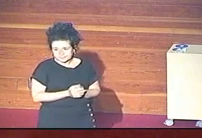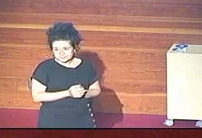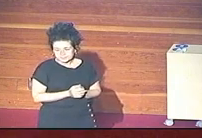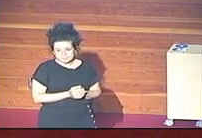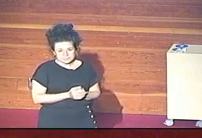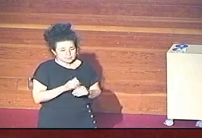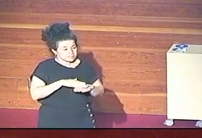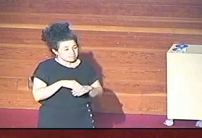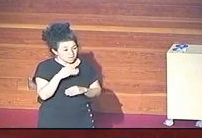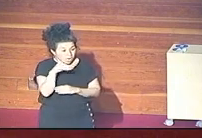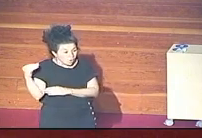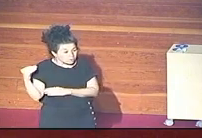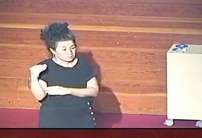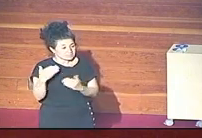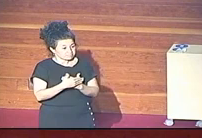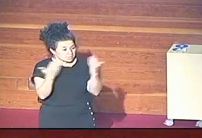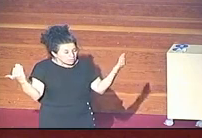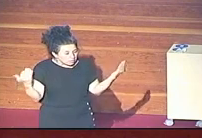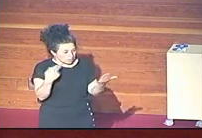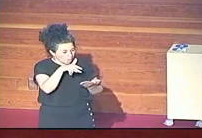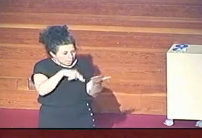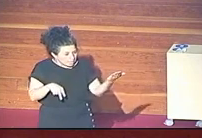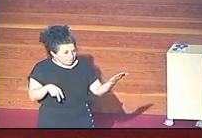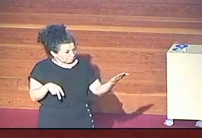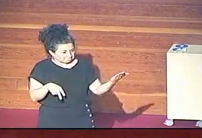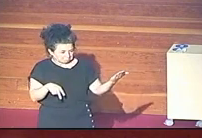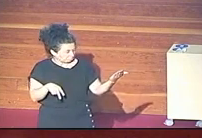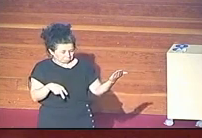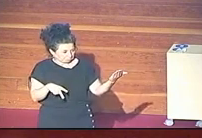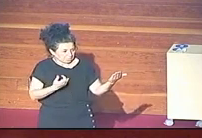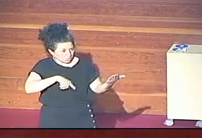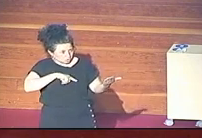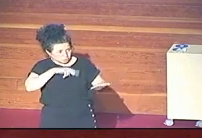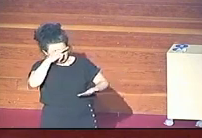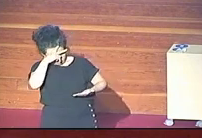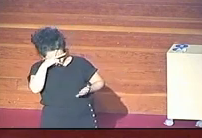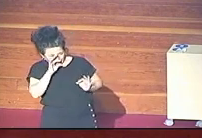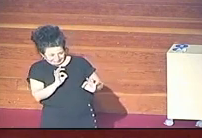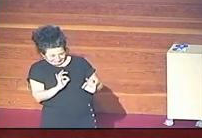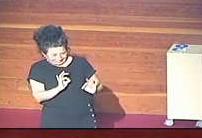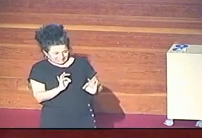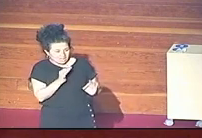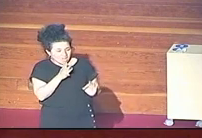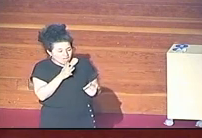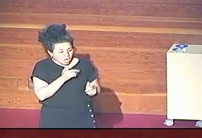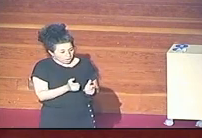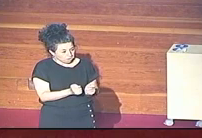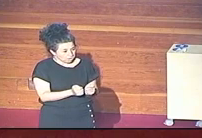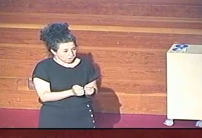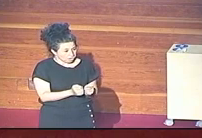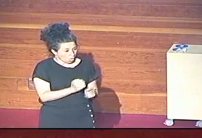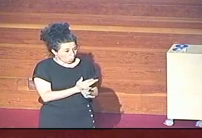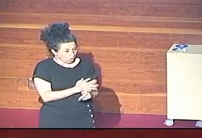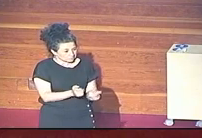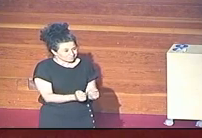dejando de leer los periódicos y que nos preocupa especialmente a los periodistas pues ahora los videojuegos incluyen también